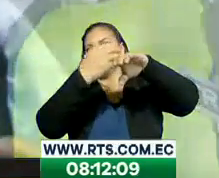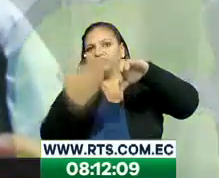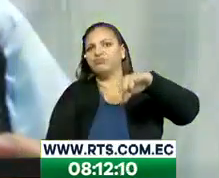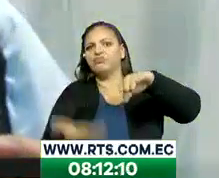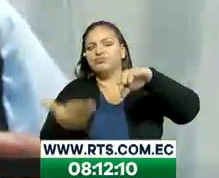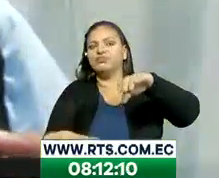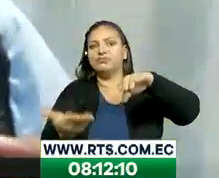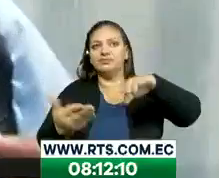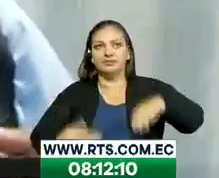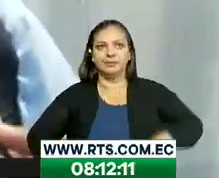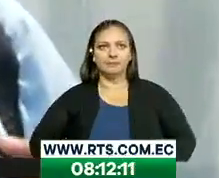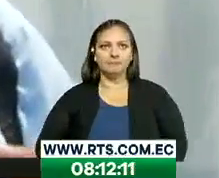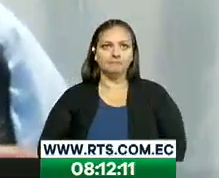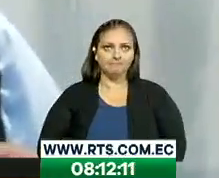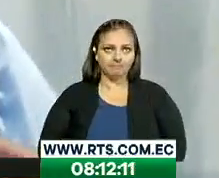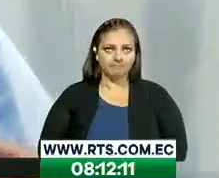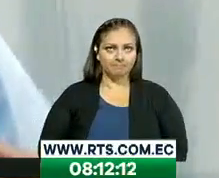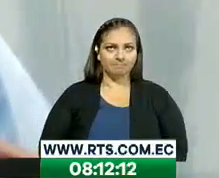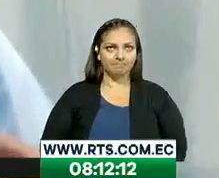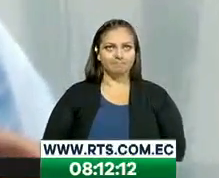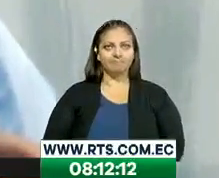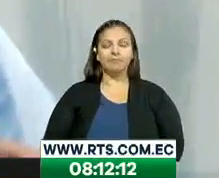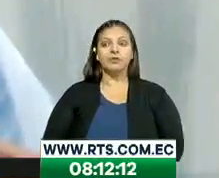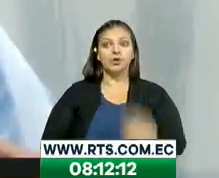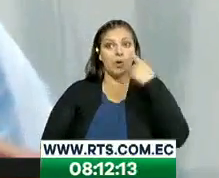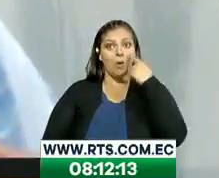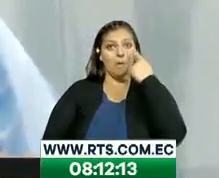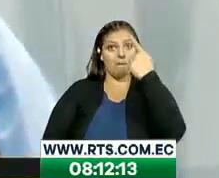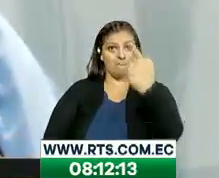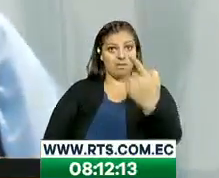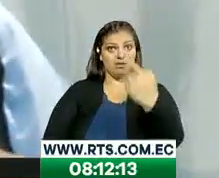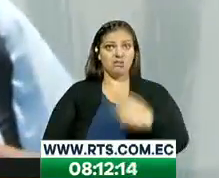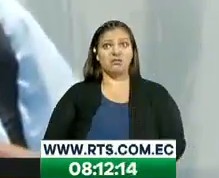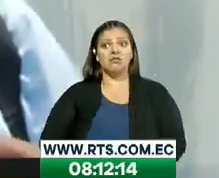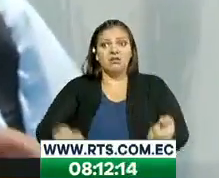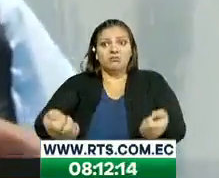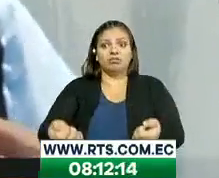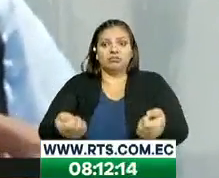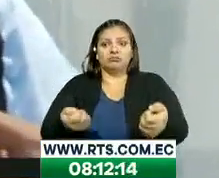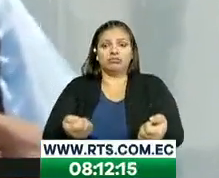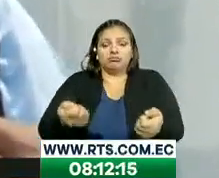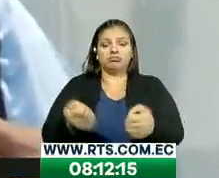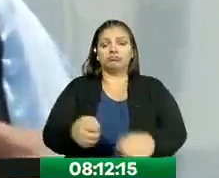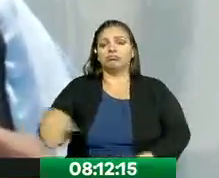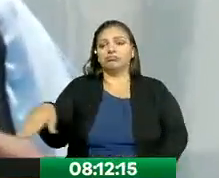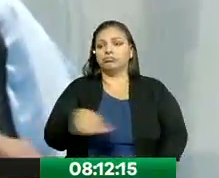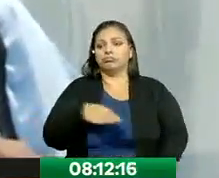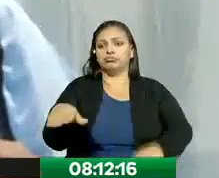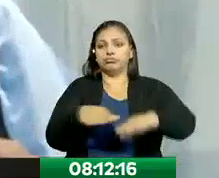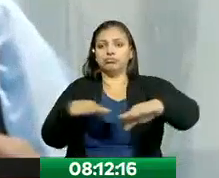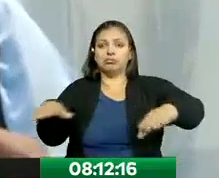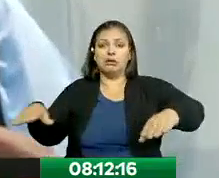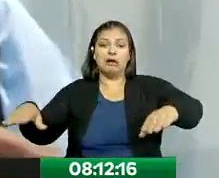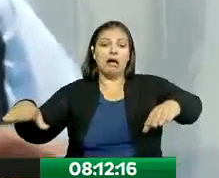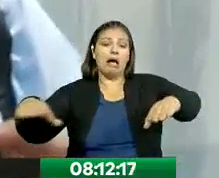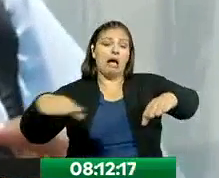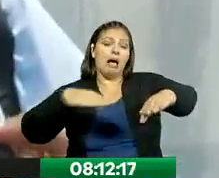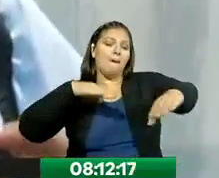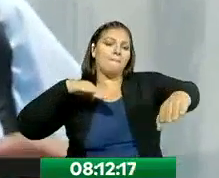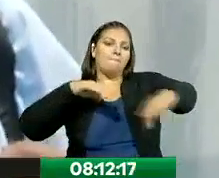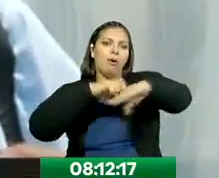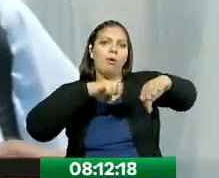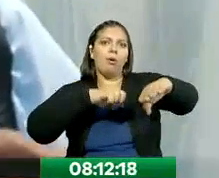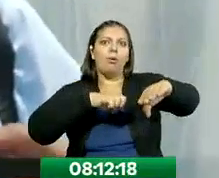me doy cuenta que el vehículo se vira ya lo que se miraba contra el bus gracias a dios que